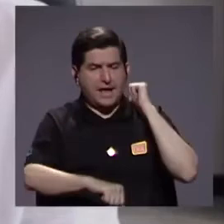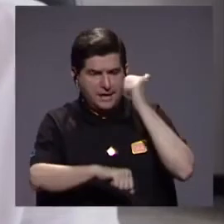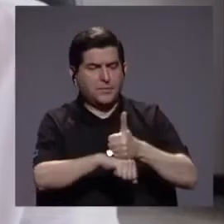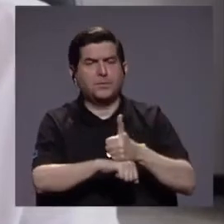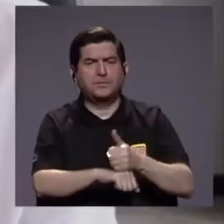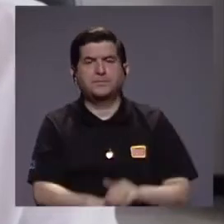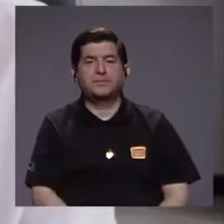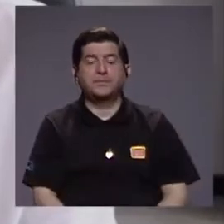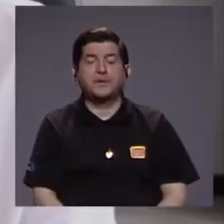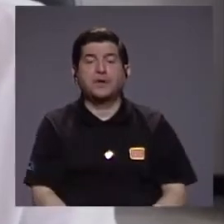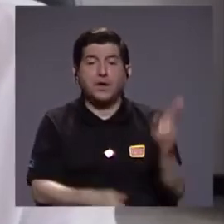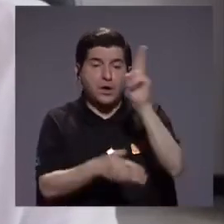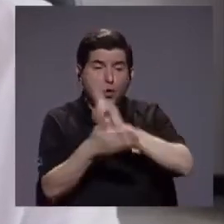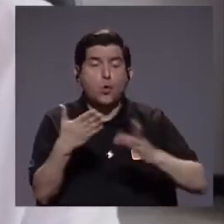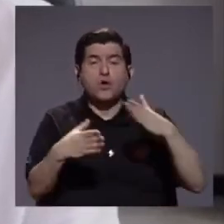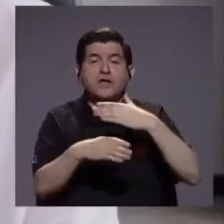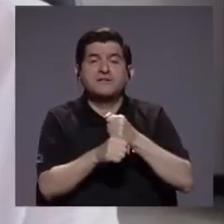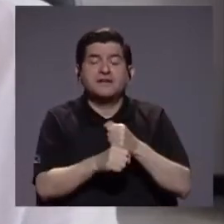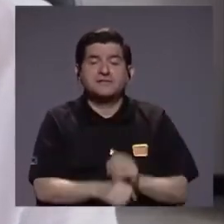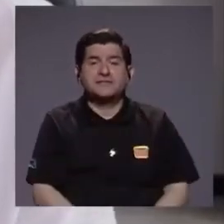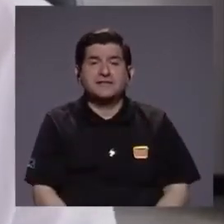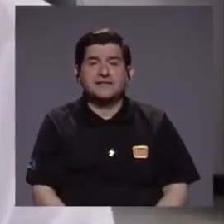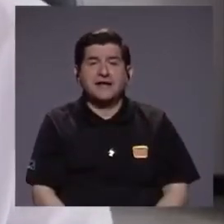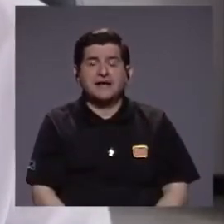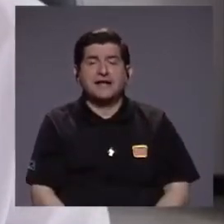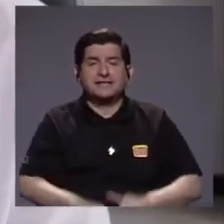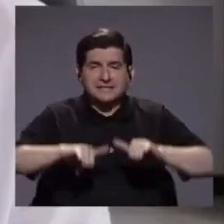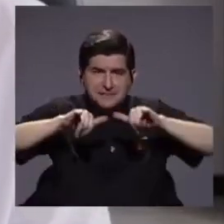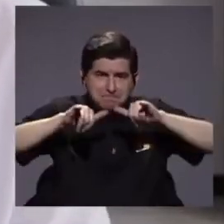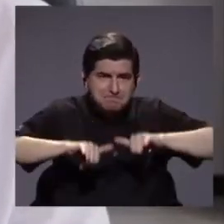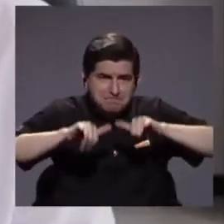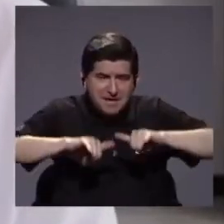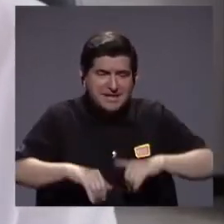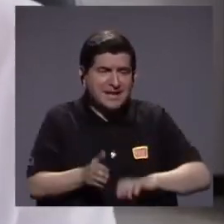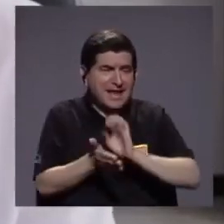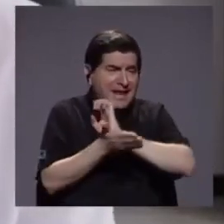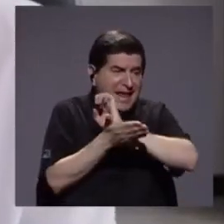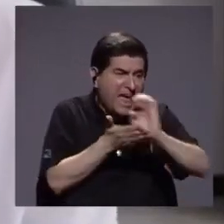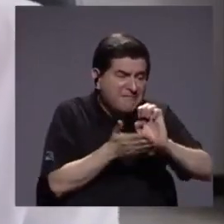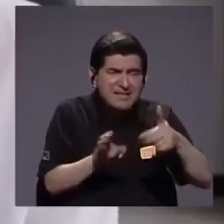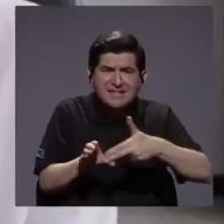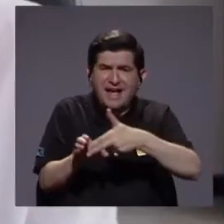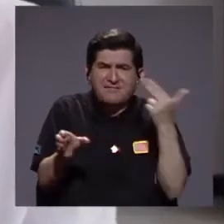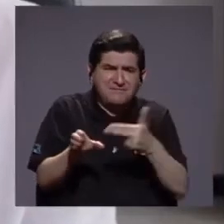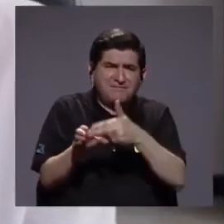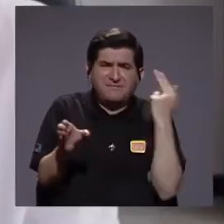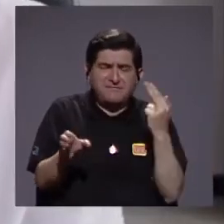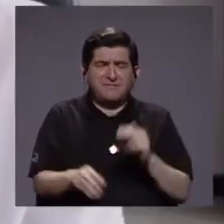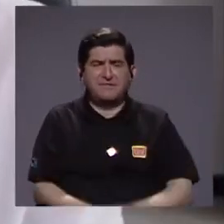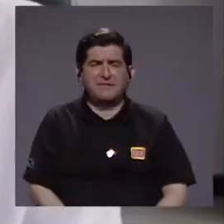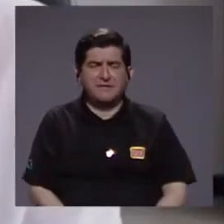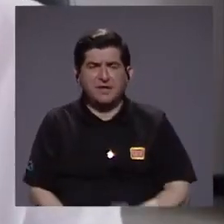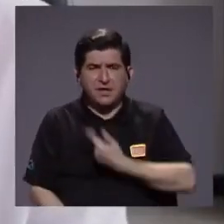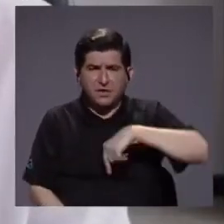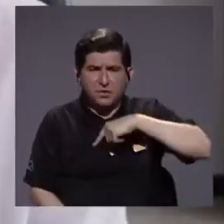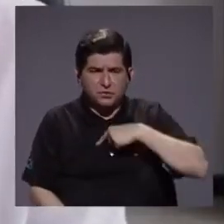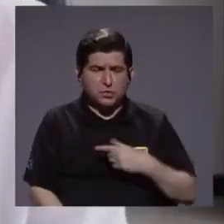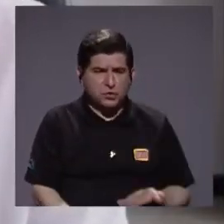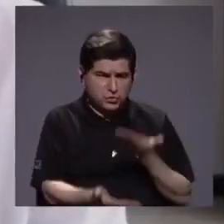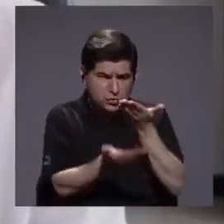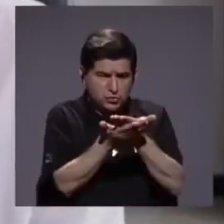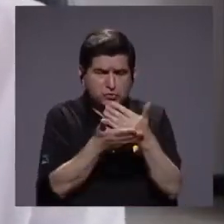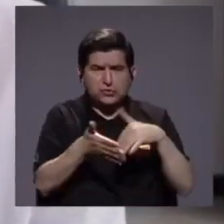que lo que la universidad debe hacer es la retención, o sea, evitar la deserción estudiantil. O sea, estamos para ofrecerle a las y